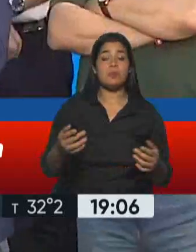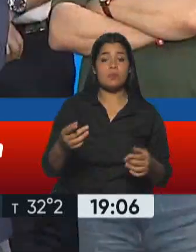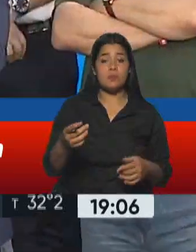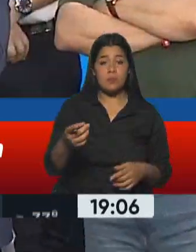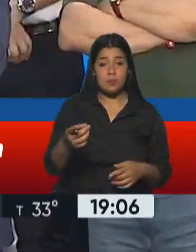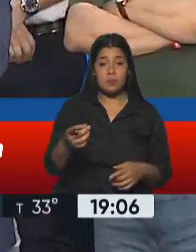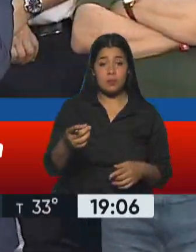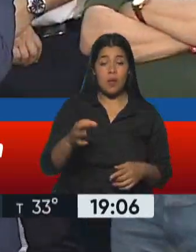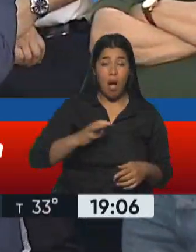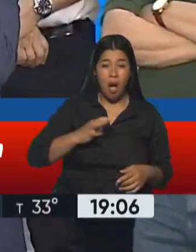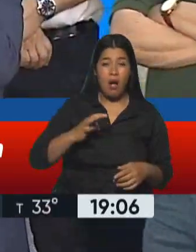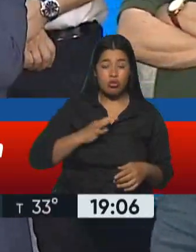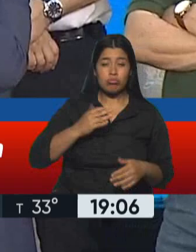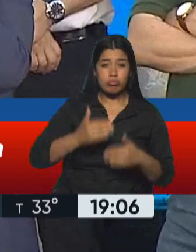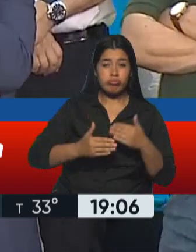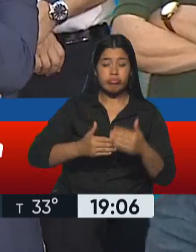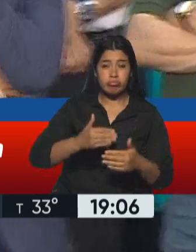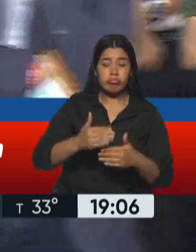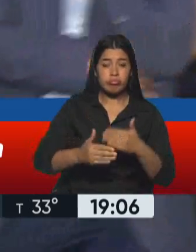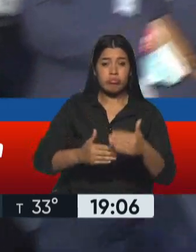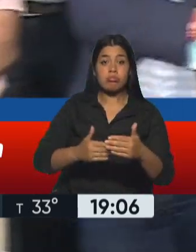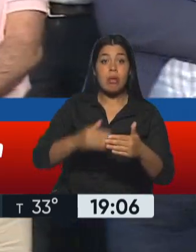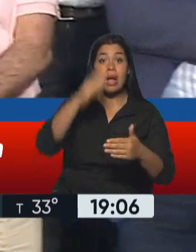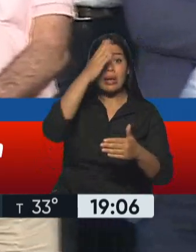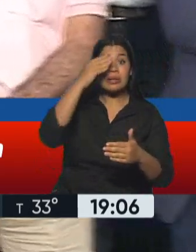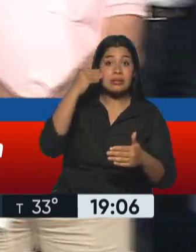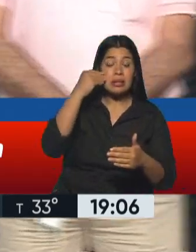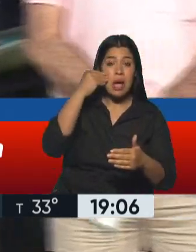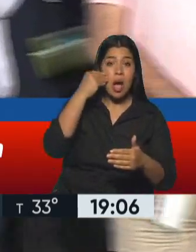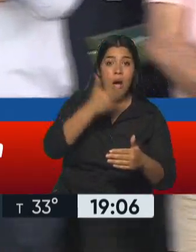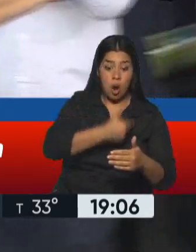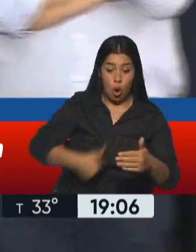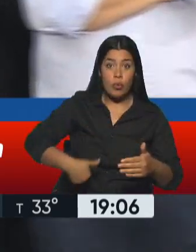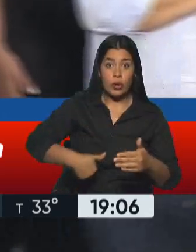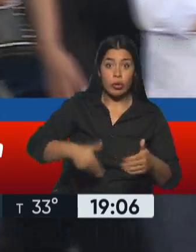cuando pasaron los años y Cristina terminó su mandato,